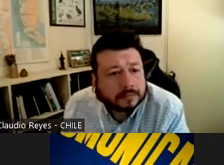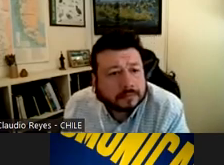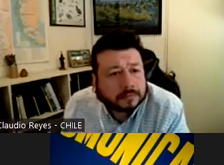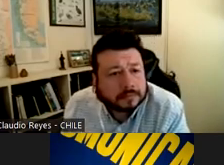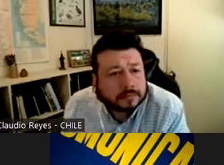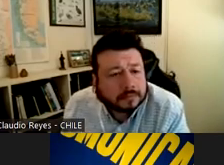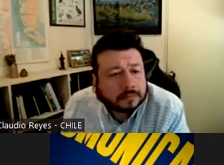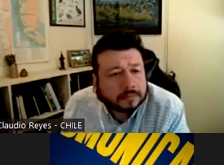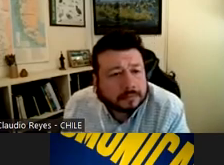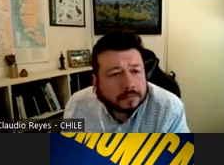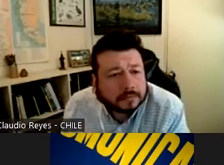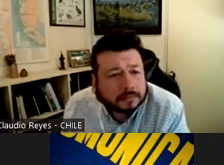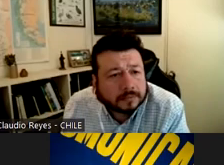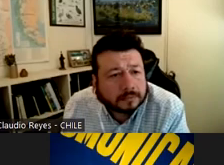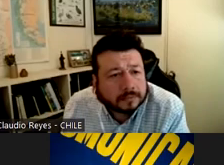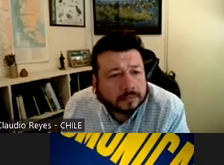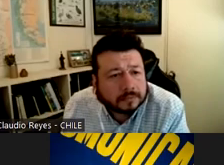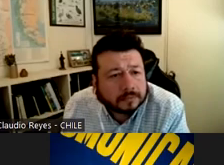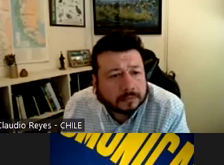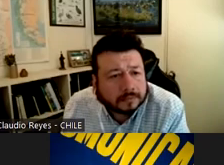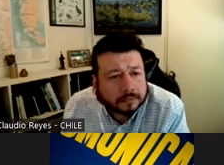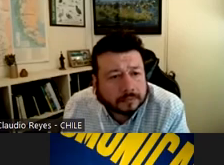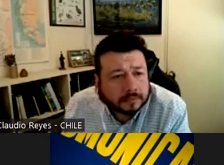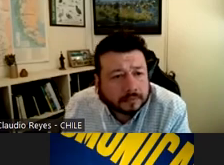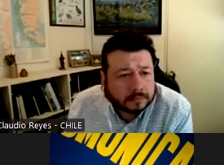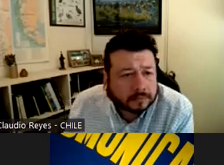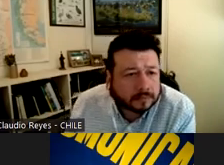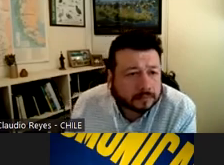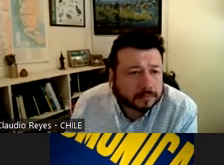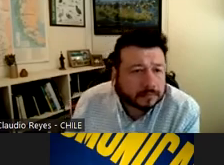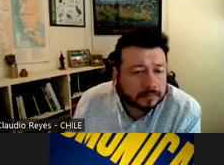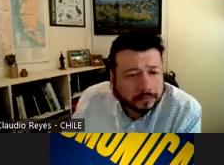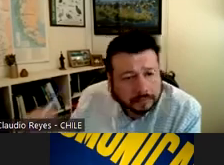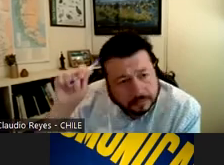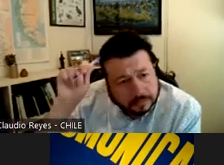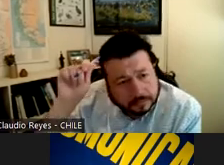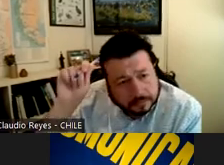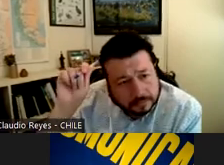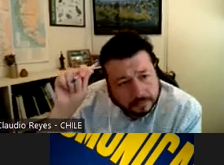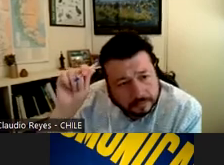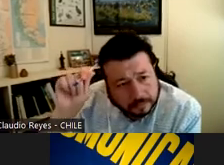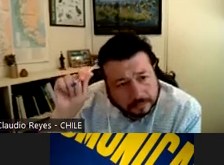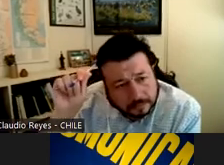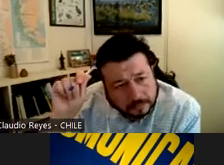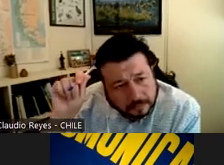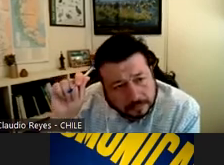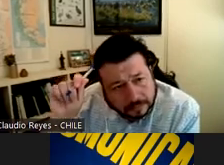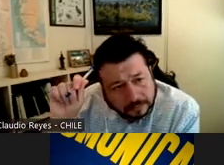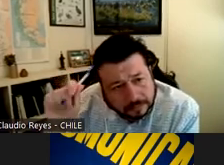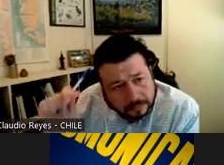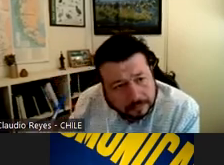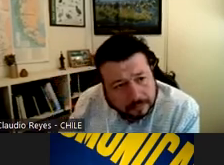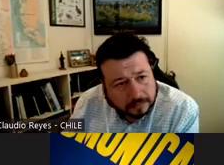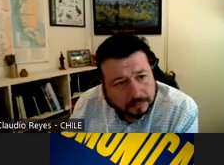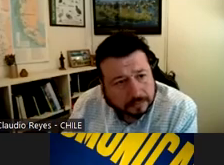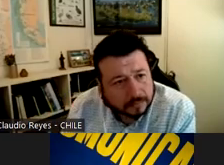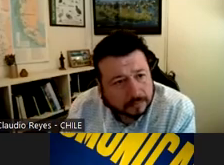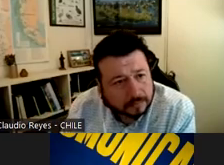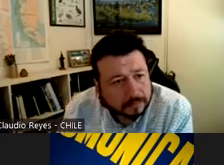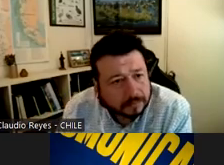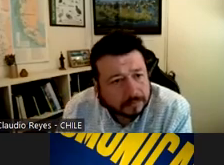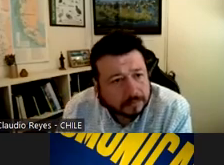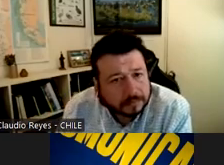dos comentarios uno de Claudio donde señala no hay quien te reciba del otro lado